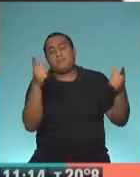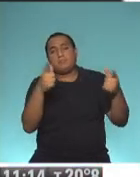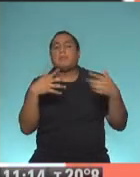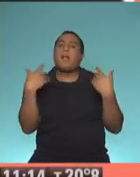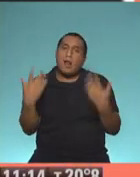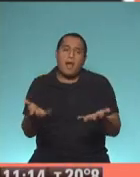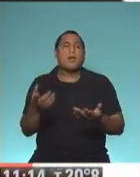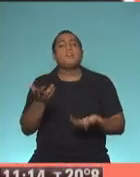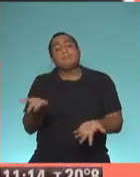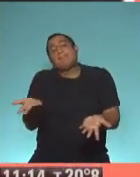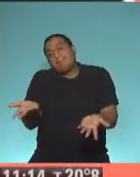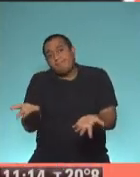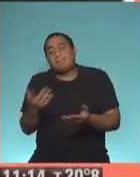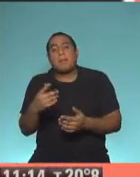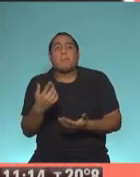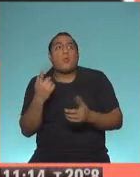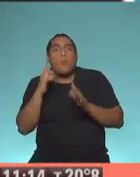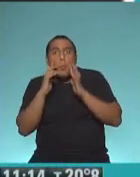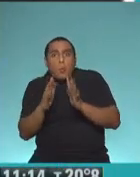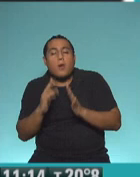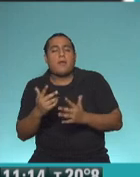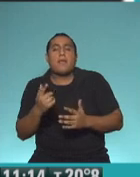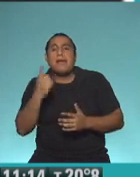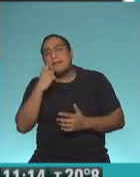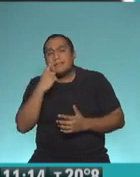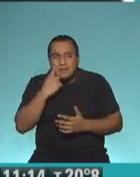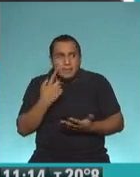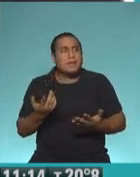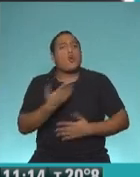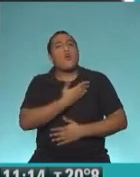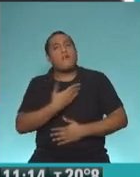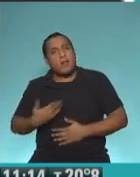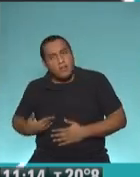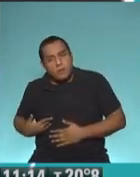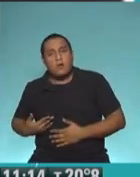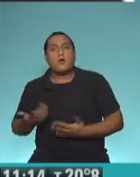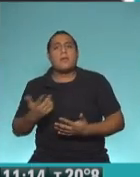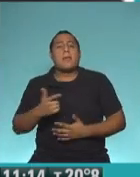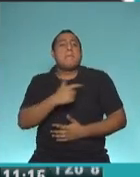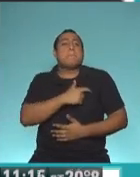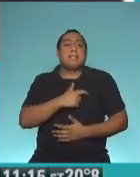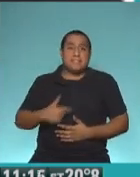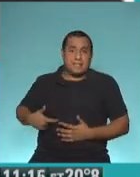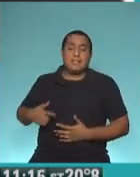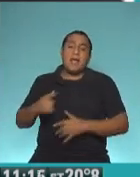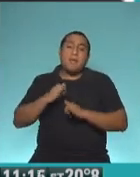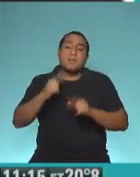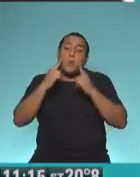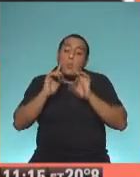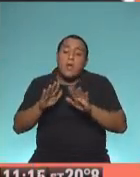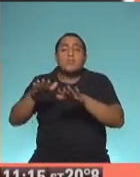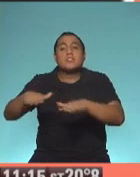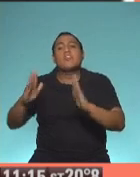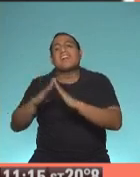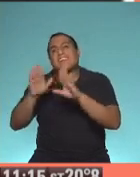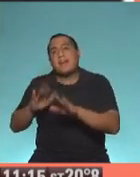el motivo por el que son tan cuidadosos los intendentes, los gobernadores y el presidente con los chicos. Es por eso. Finalmente,